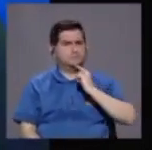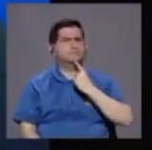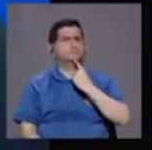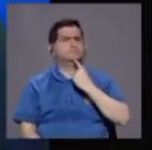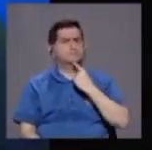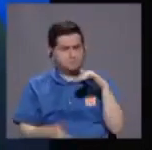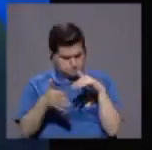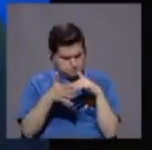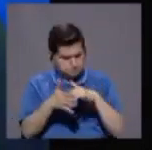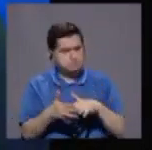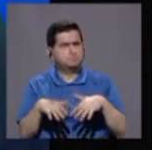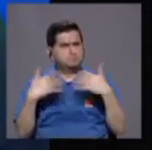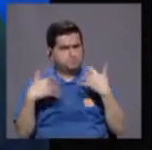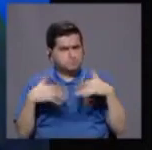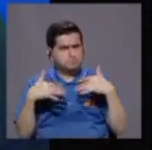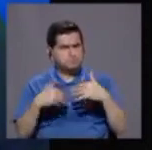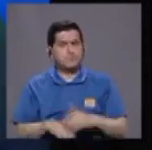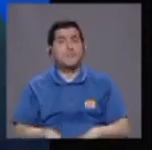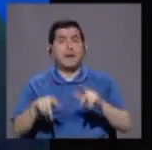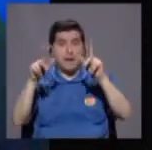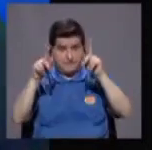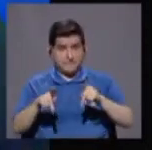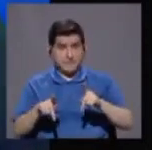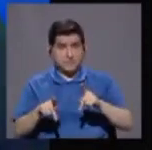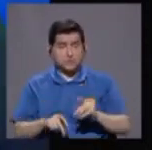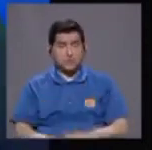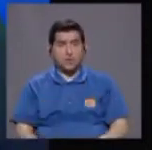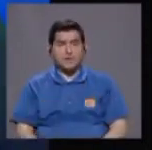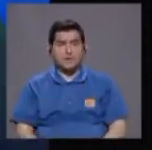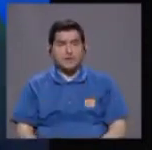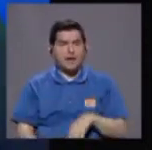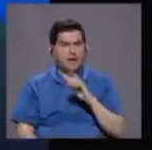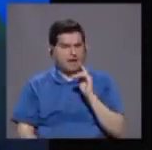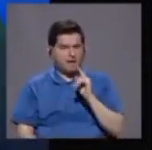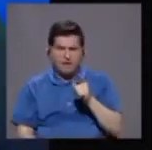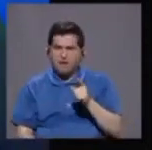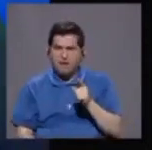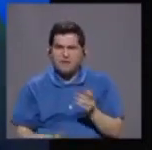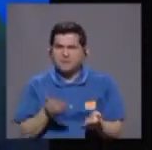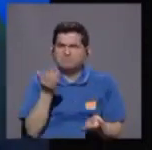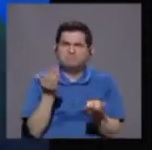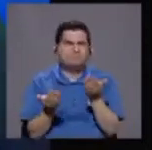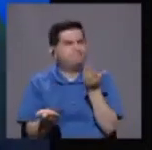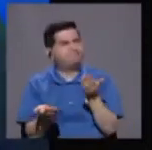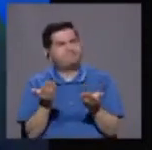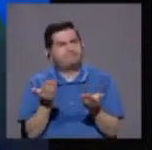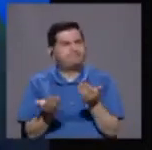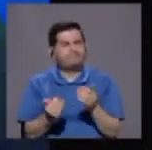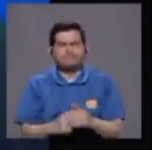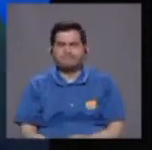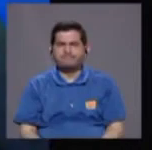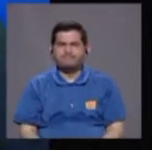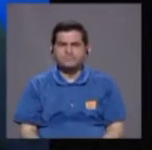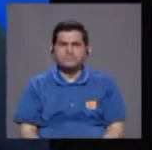muy aplicado. Era una persona, digamos, un poquito,